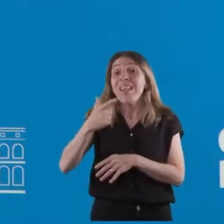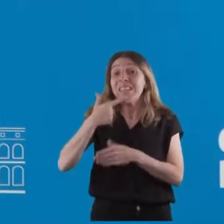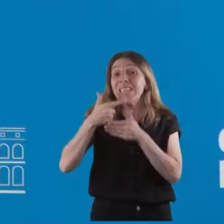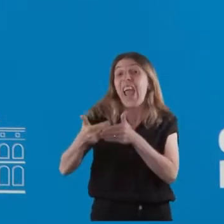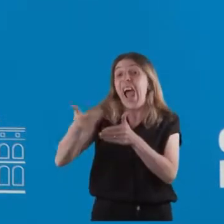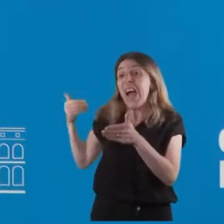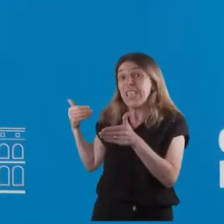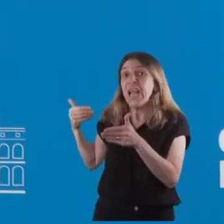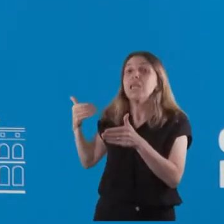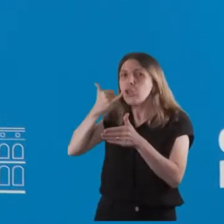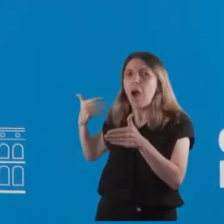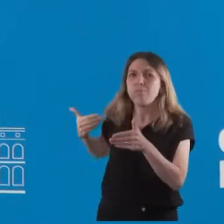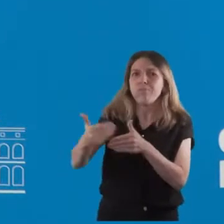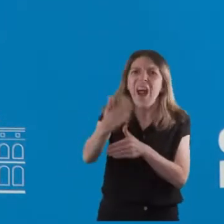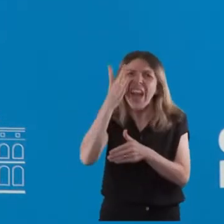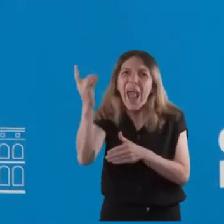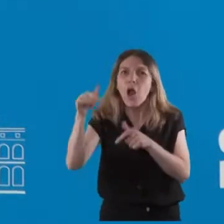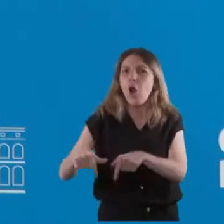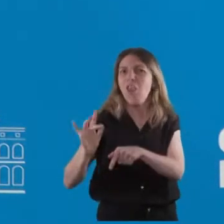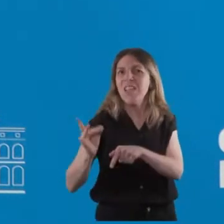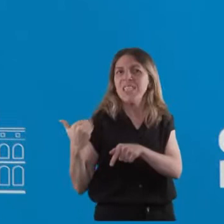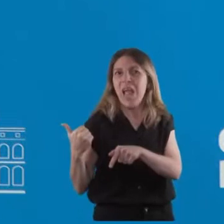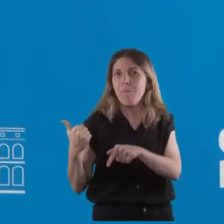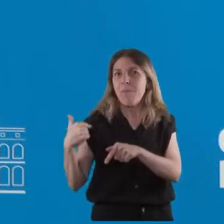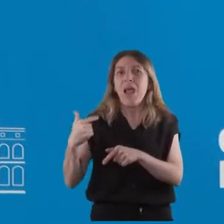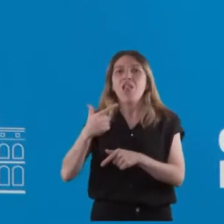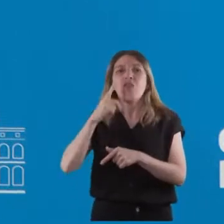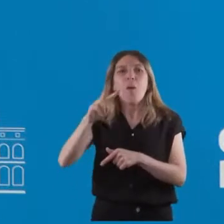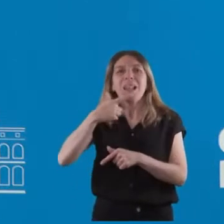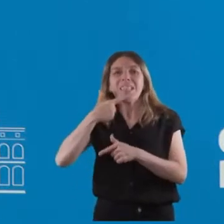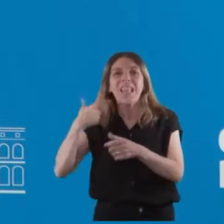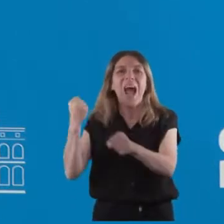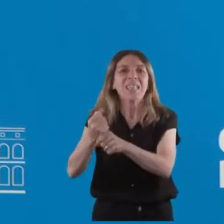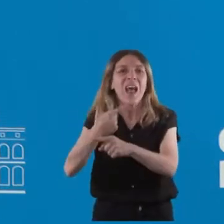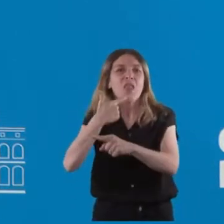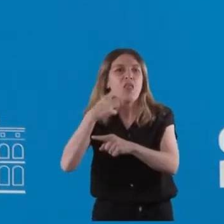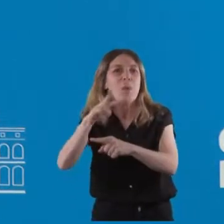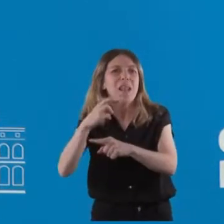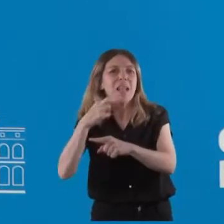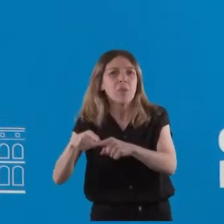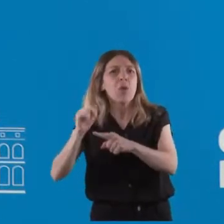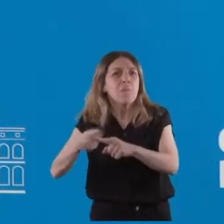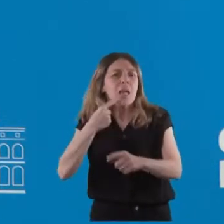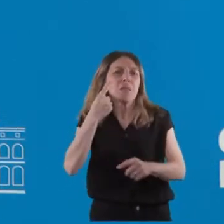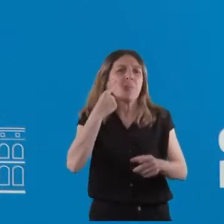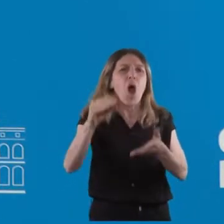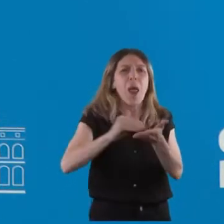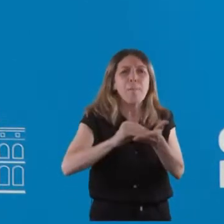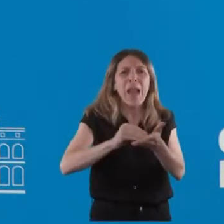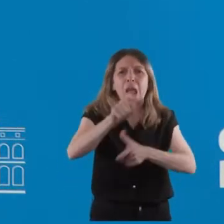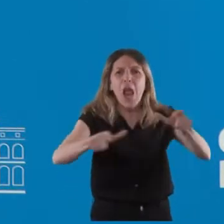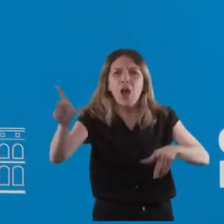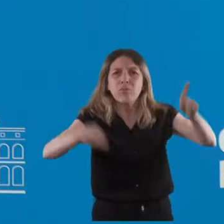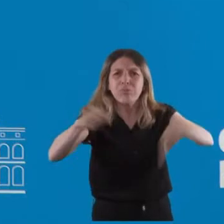no sólo ya al 2019 y realmente la creación de empleo el empuje de la industria en el crecimiento del